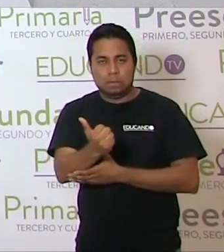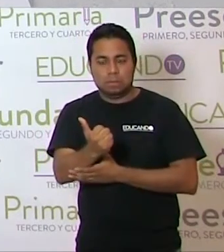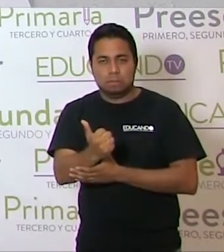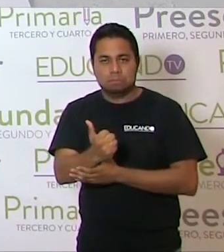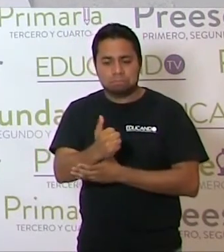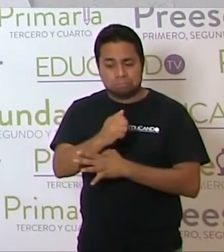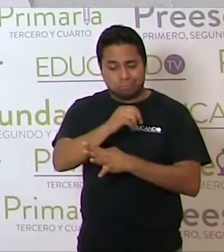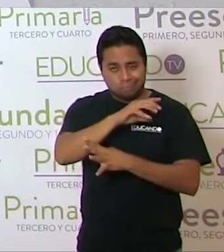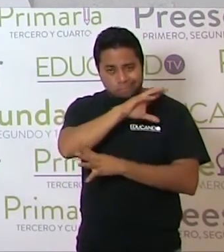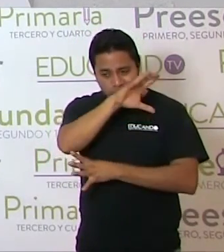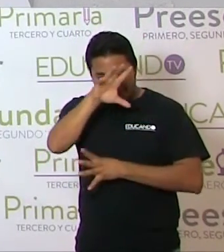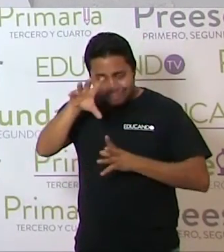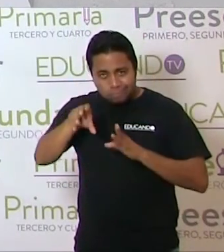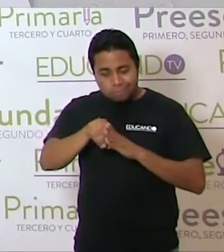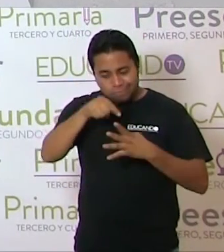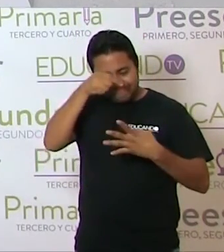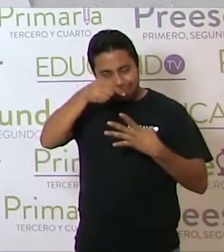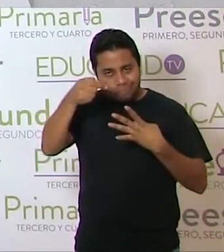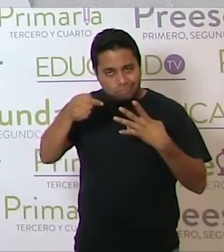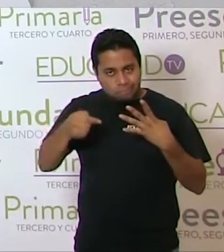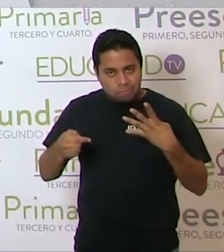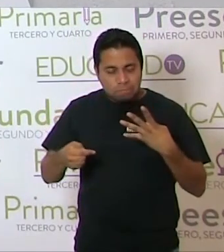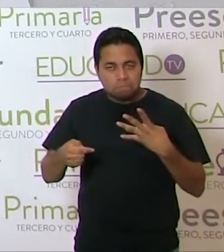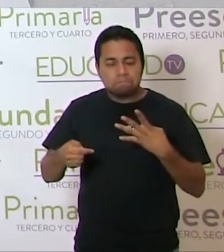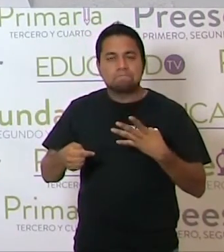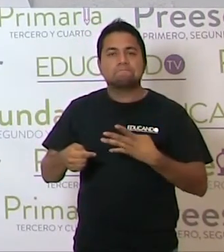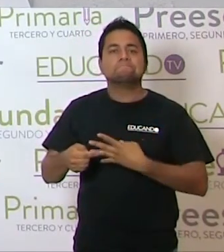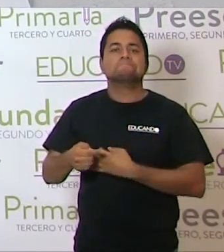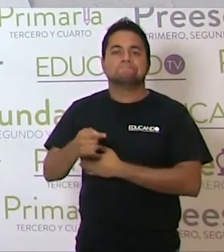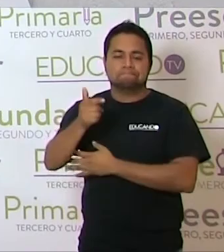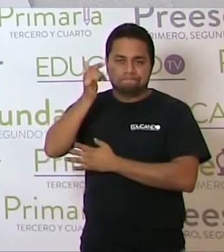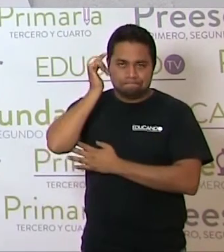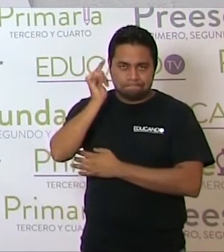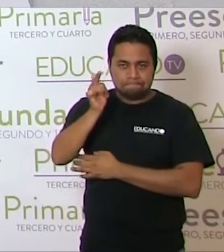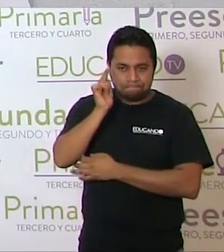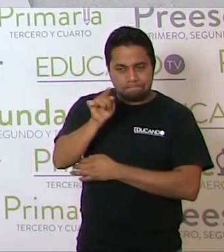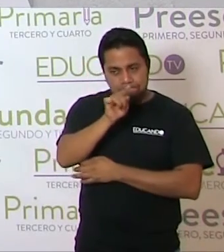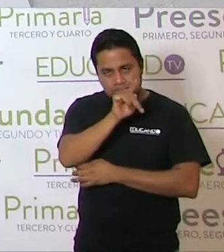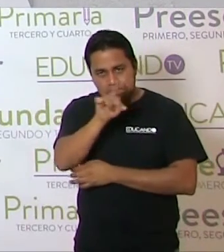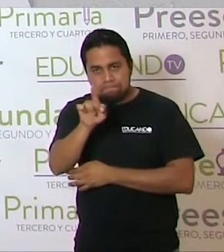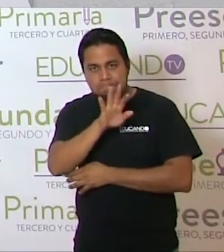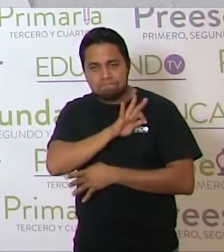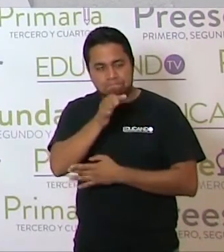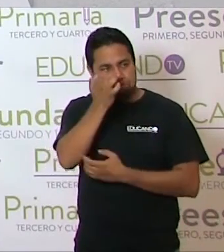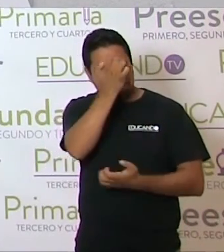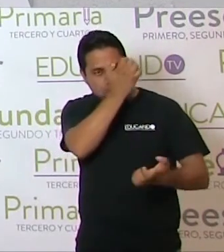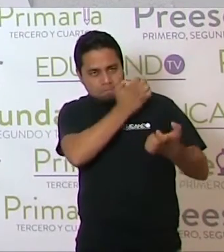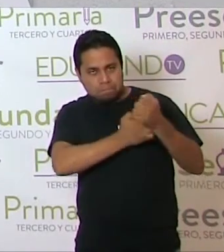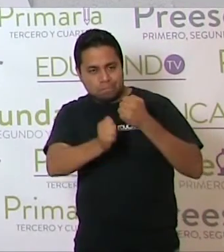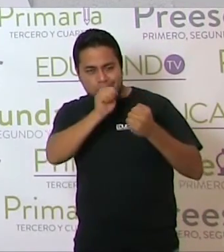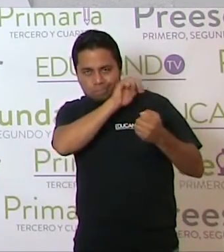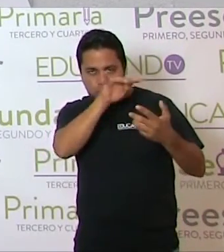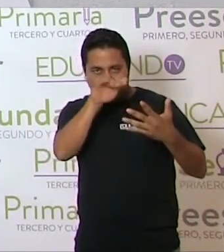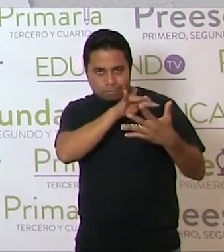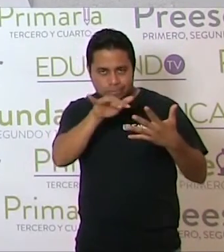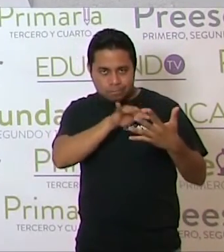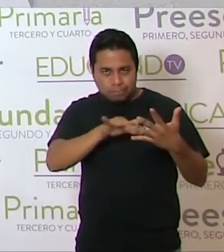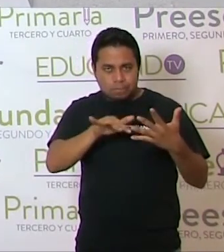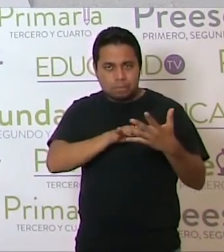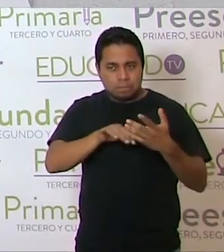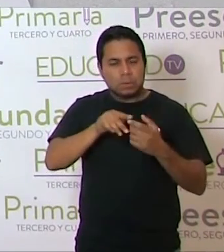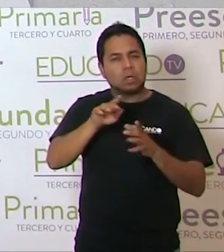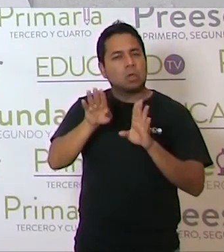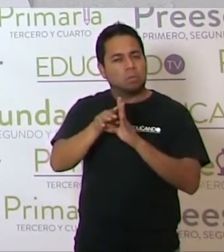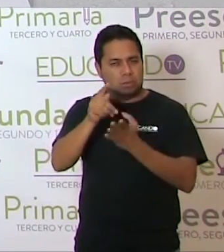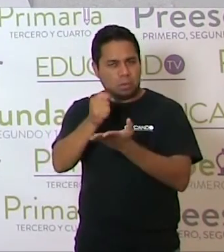con todos estos elementos yo ya espero que ustedes puedan analizar un texto allá en